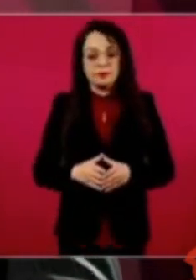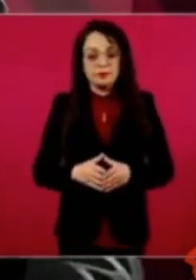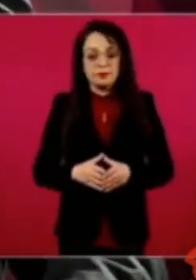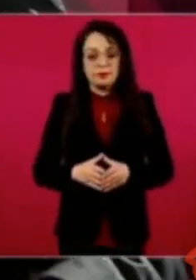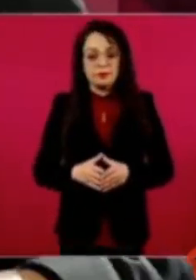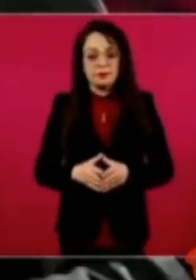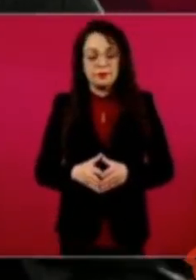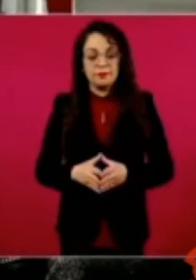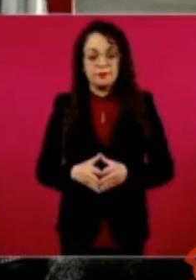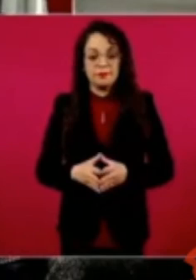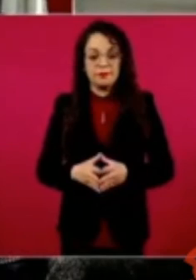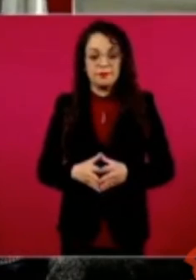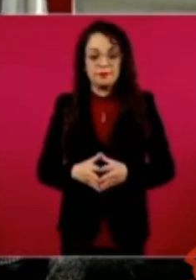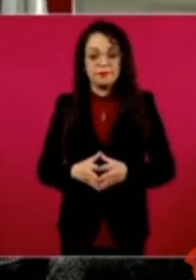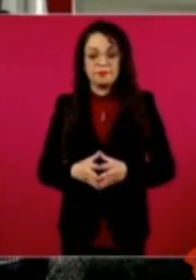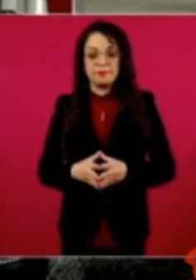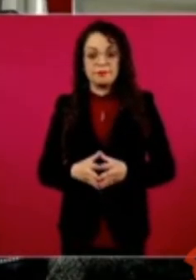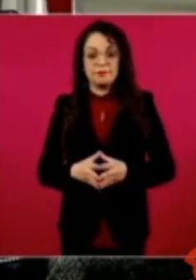Entonces,